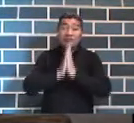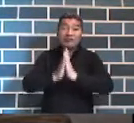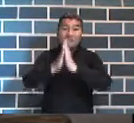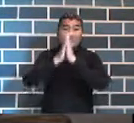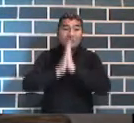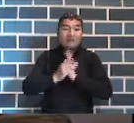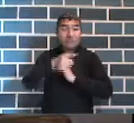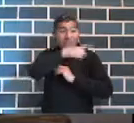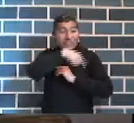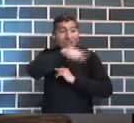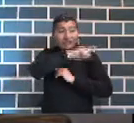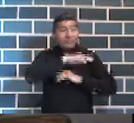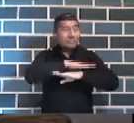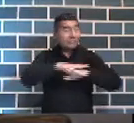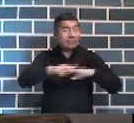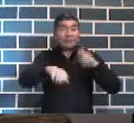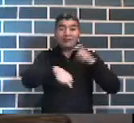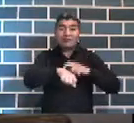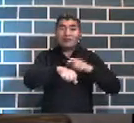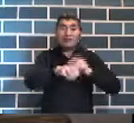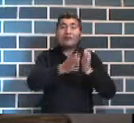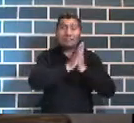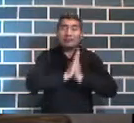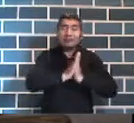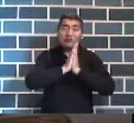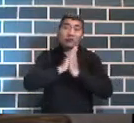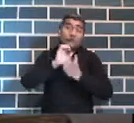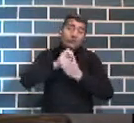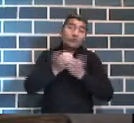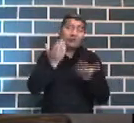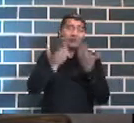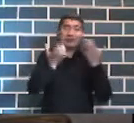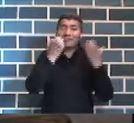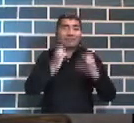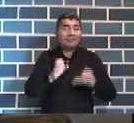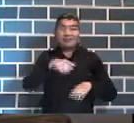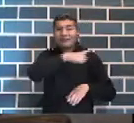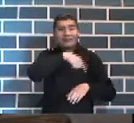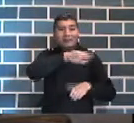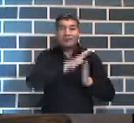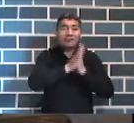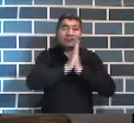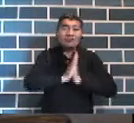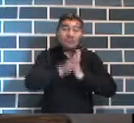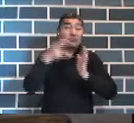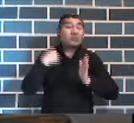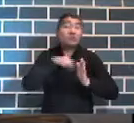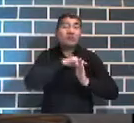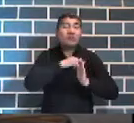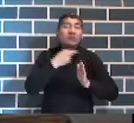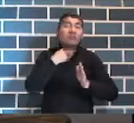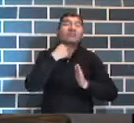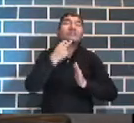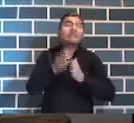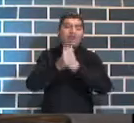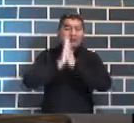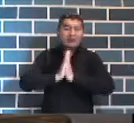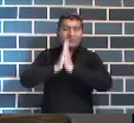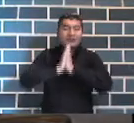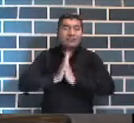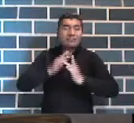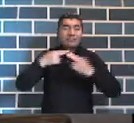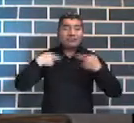aquellos que no se dan tiempo para hacerlo o que no quieren hacerlo que seamos la voz dorante de la humanidad